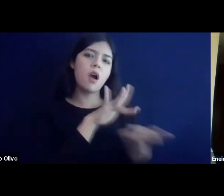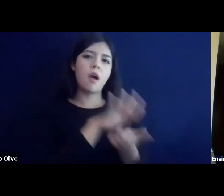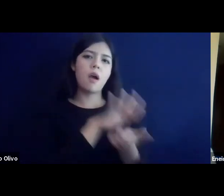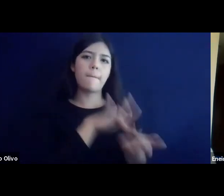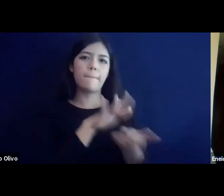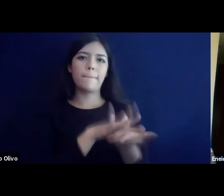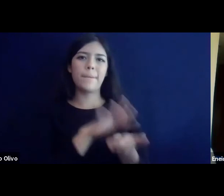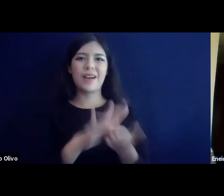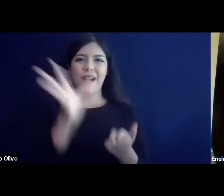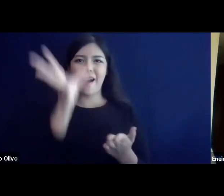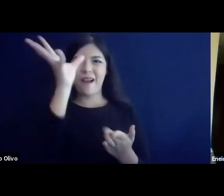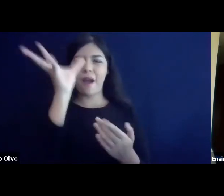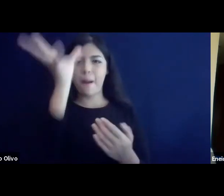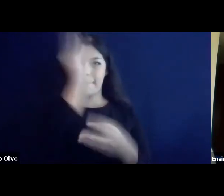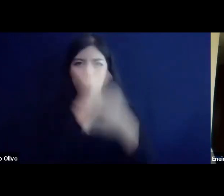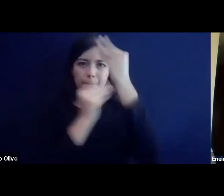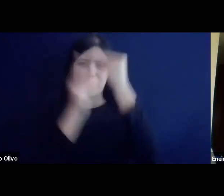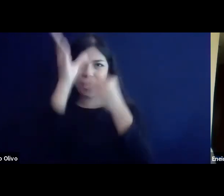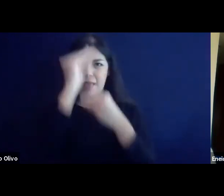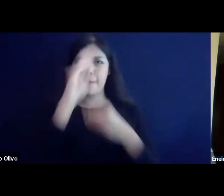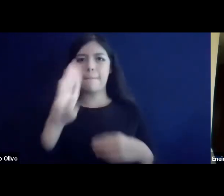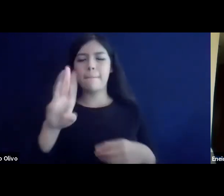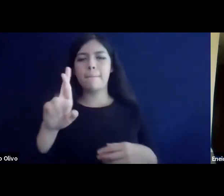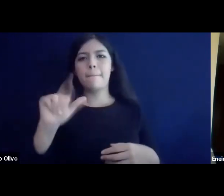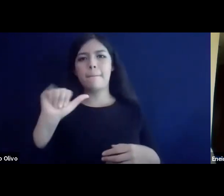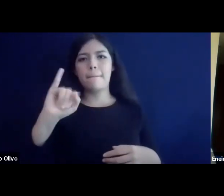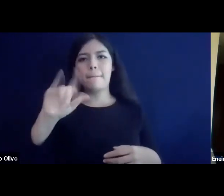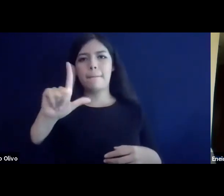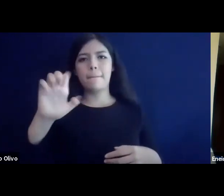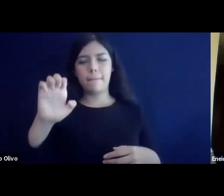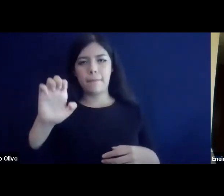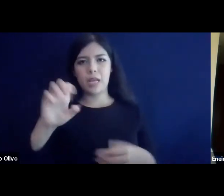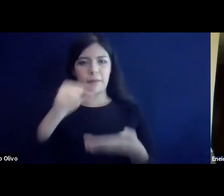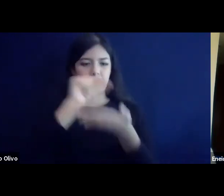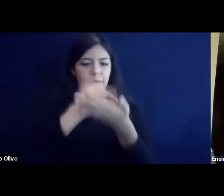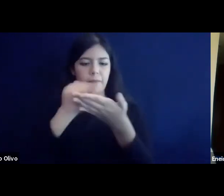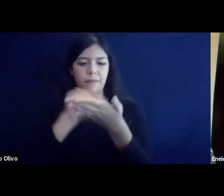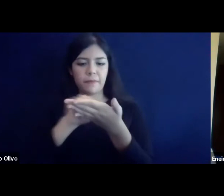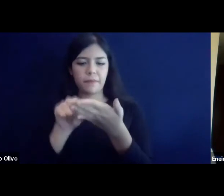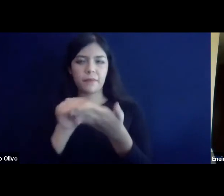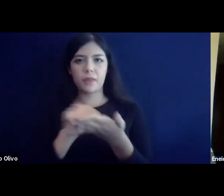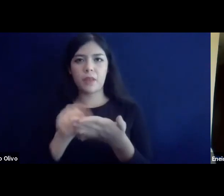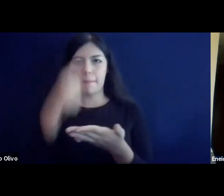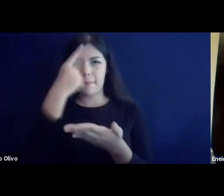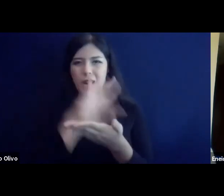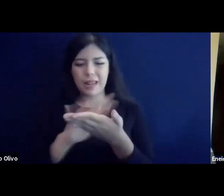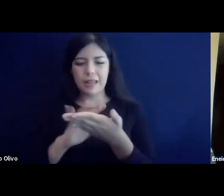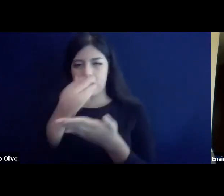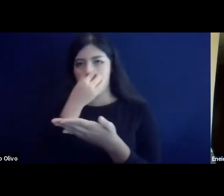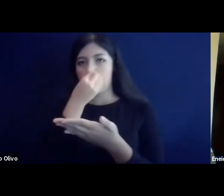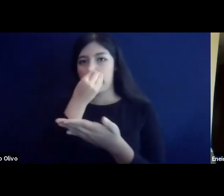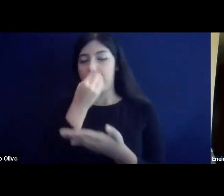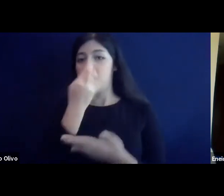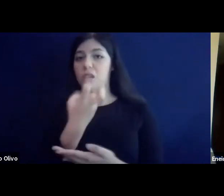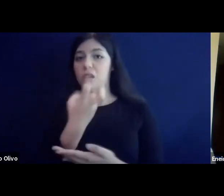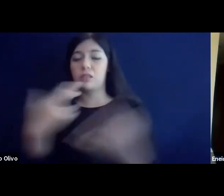Braille y fue así como más o menos pude hacer la secundaria. La preparatoria